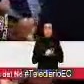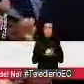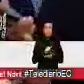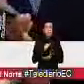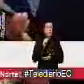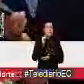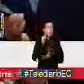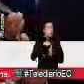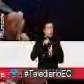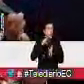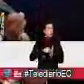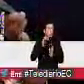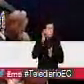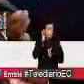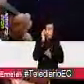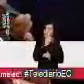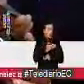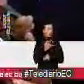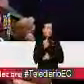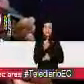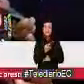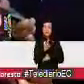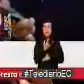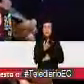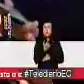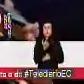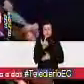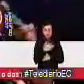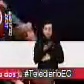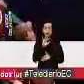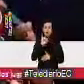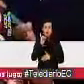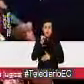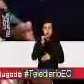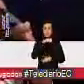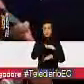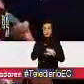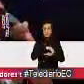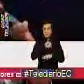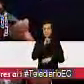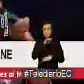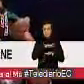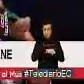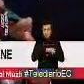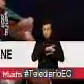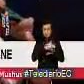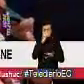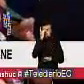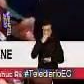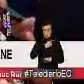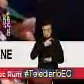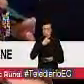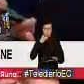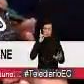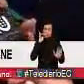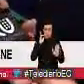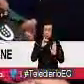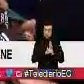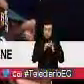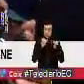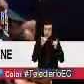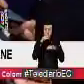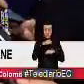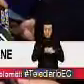jueza sustanciadora de la apelación, presentó el día jueves en la tarde el proyecto de sentencia y hoy en la